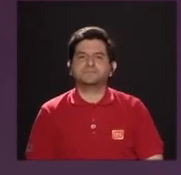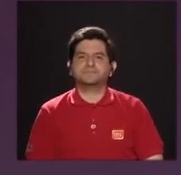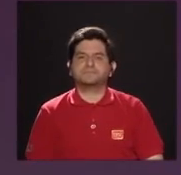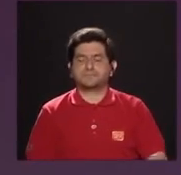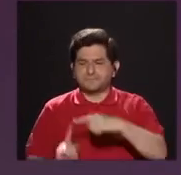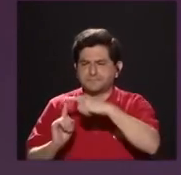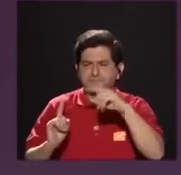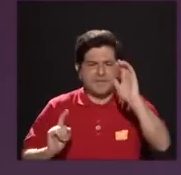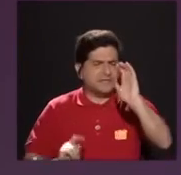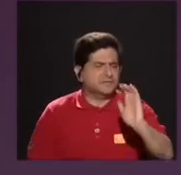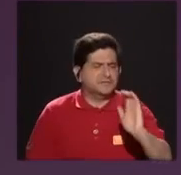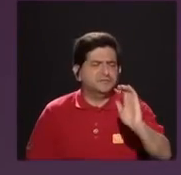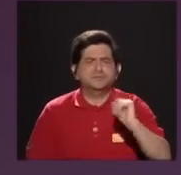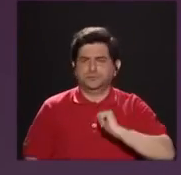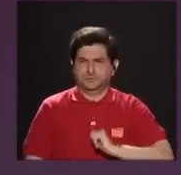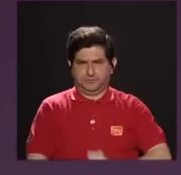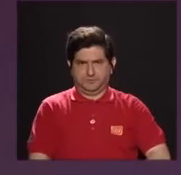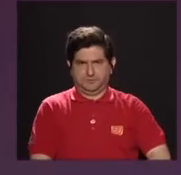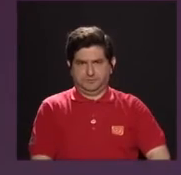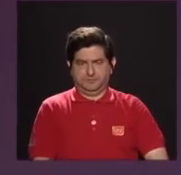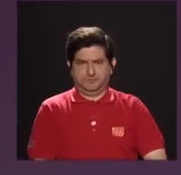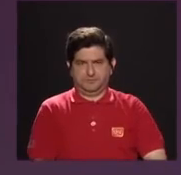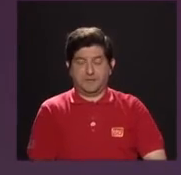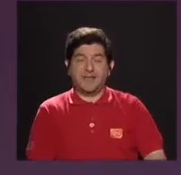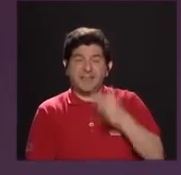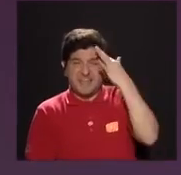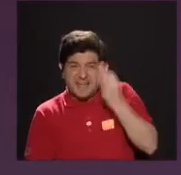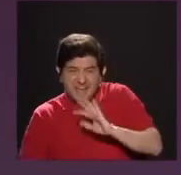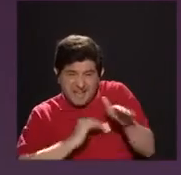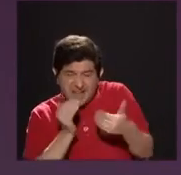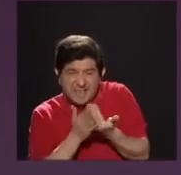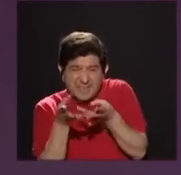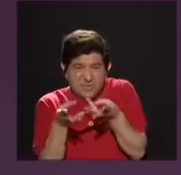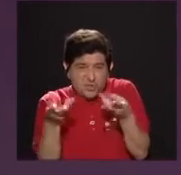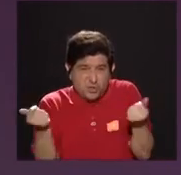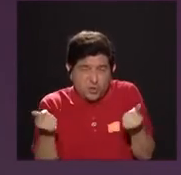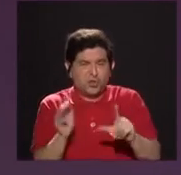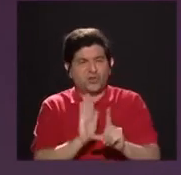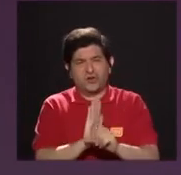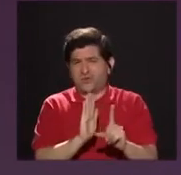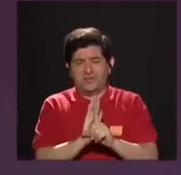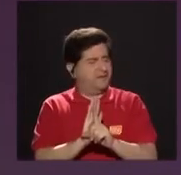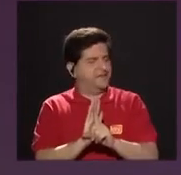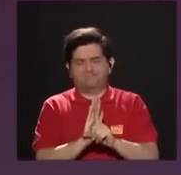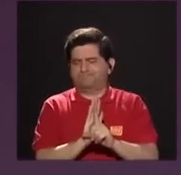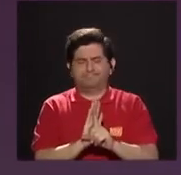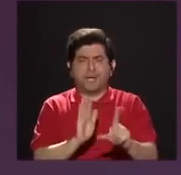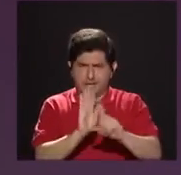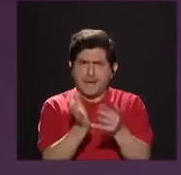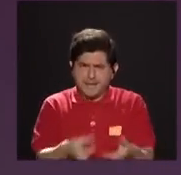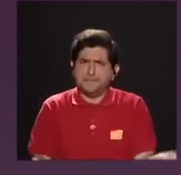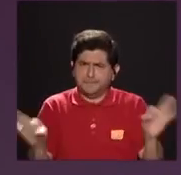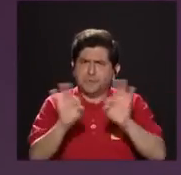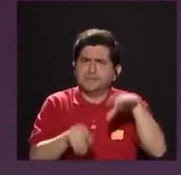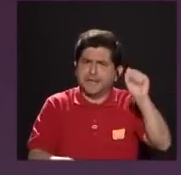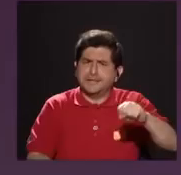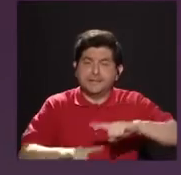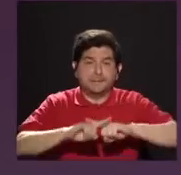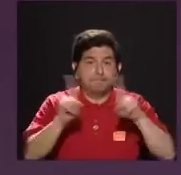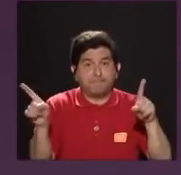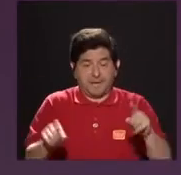desde que son muy, muy pequeños. Presumir que todo se soluciona con leyes, las leyes son muy importantes, pero